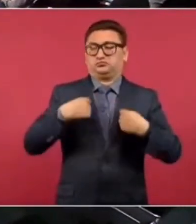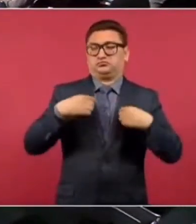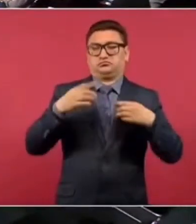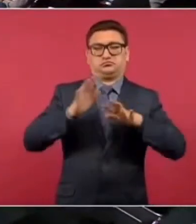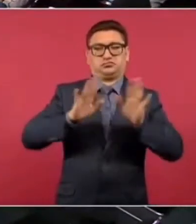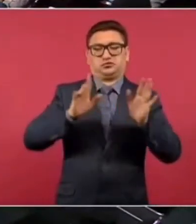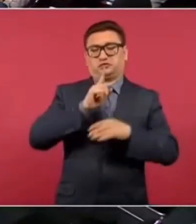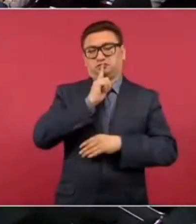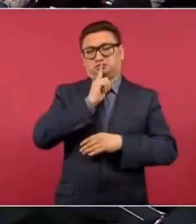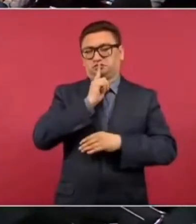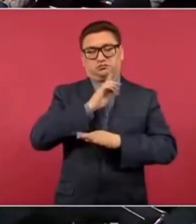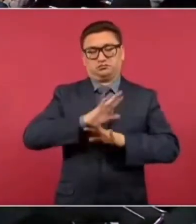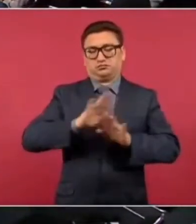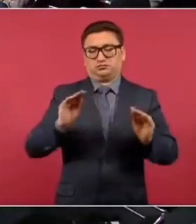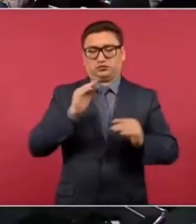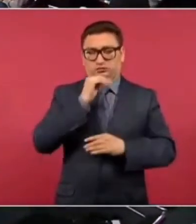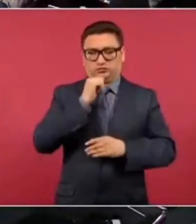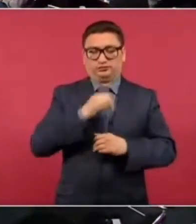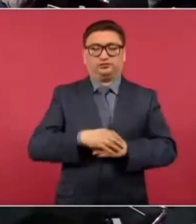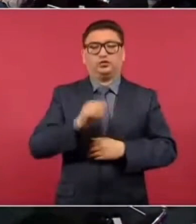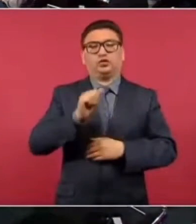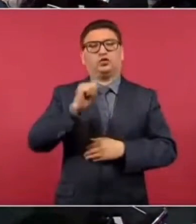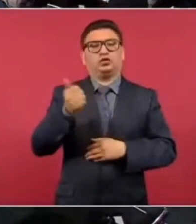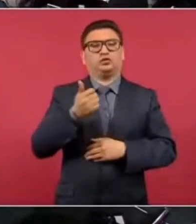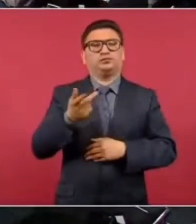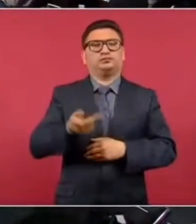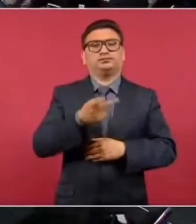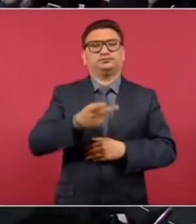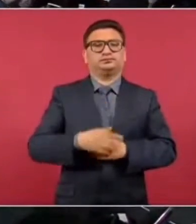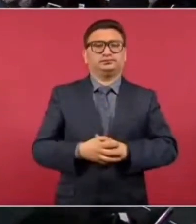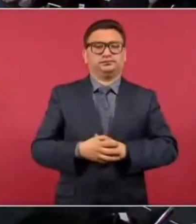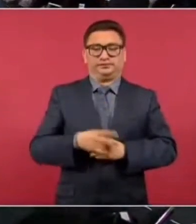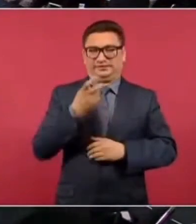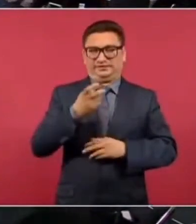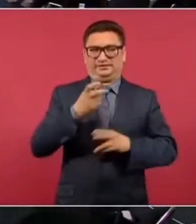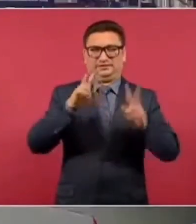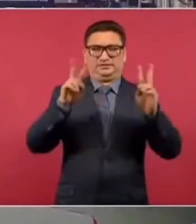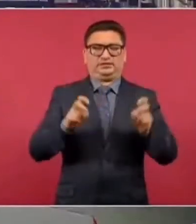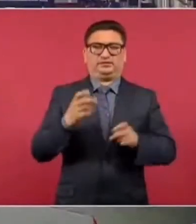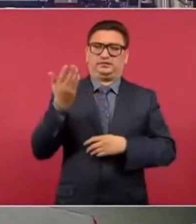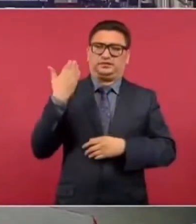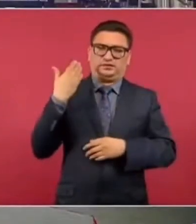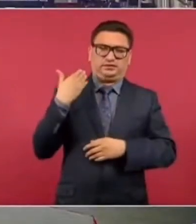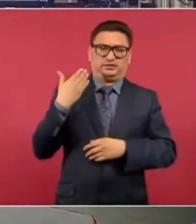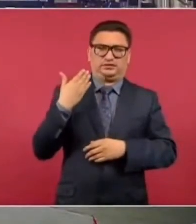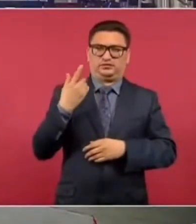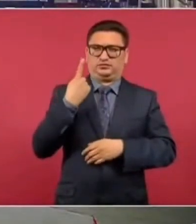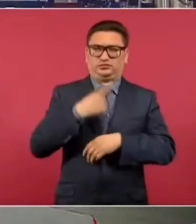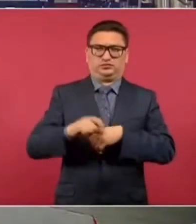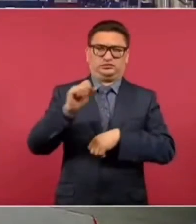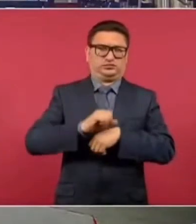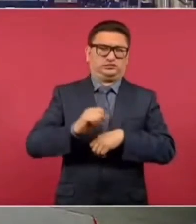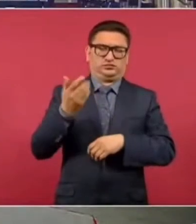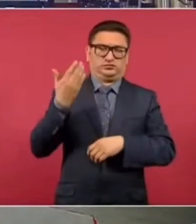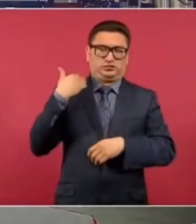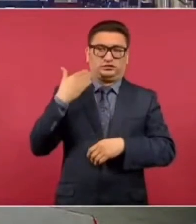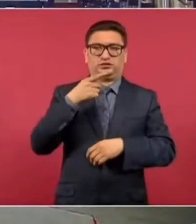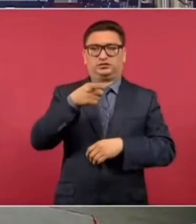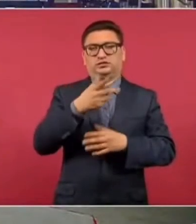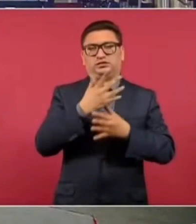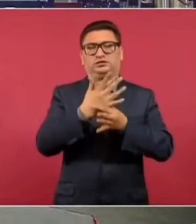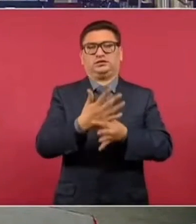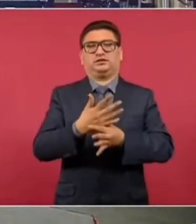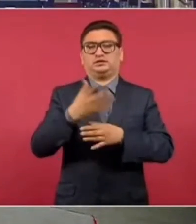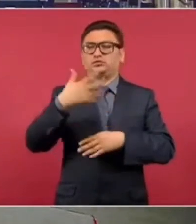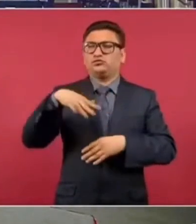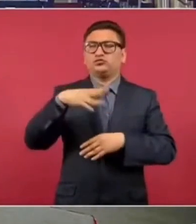ahorita, ahora. Y también, otra precisión con este tema. Hace unos días, bueno, hace unas semanas, pues había señalado que se